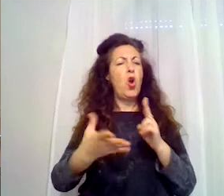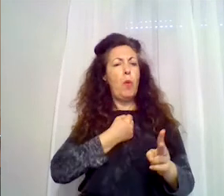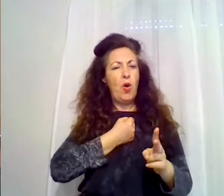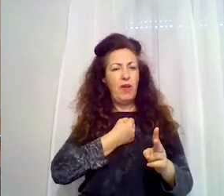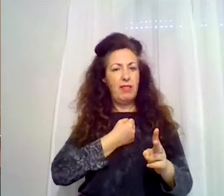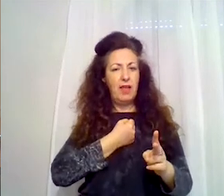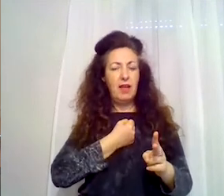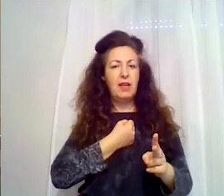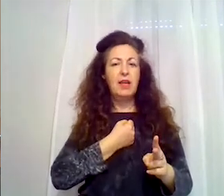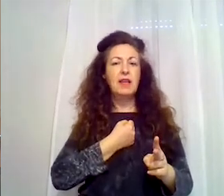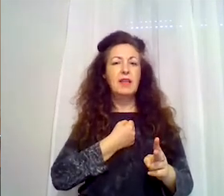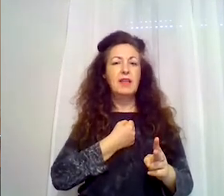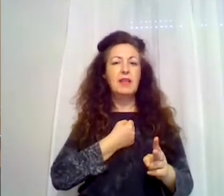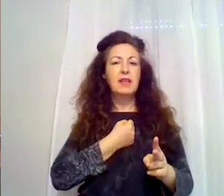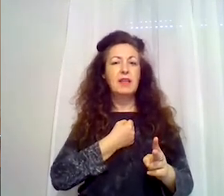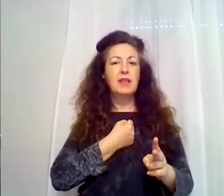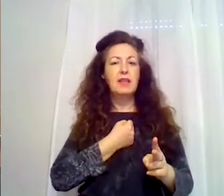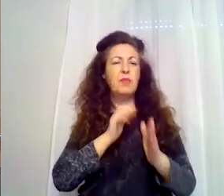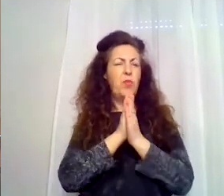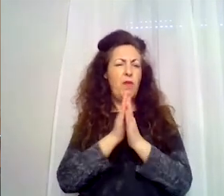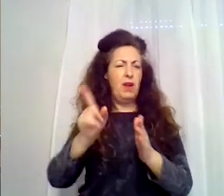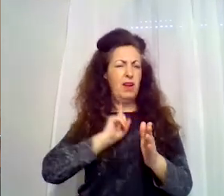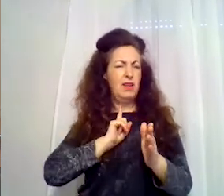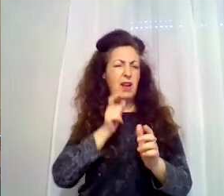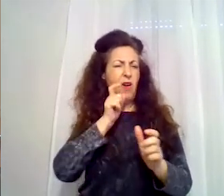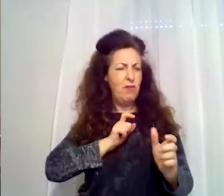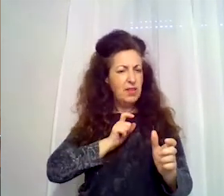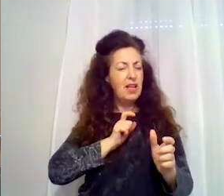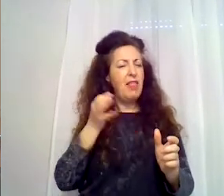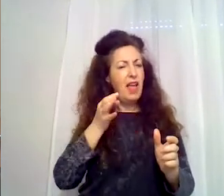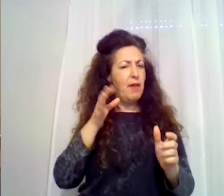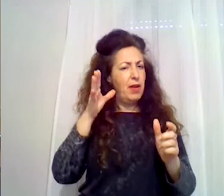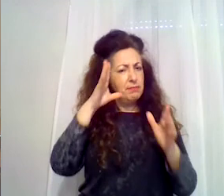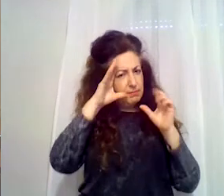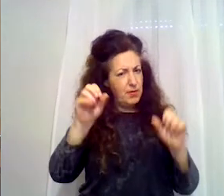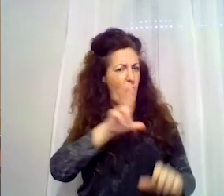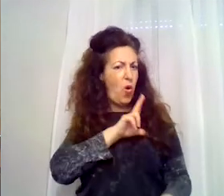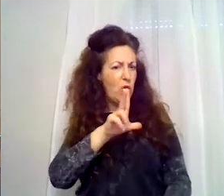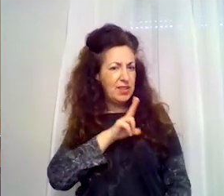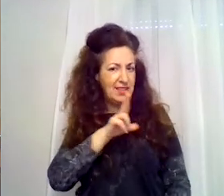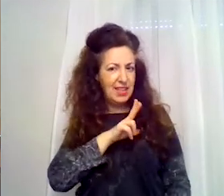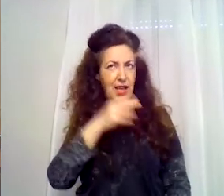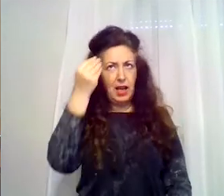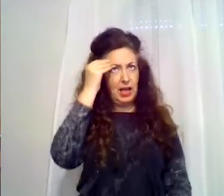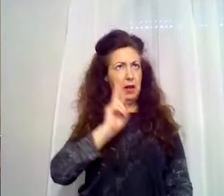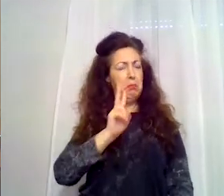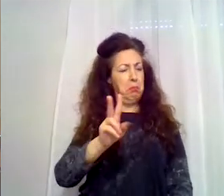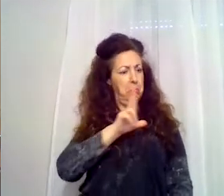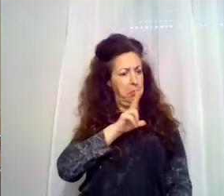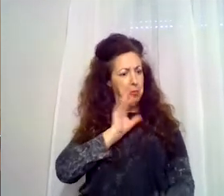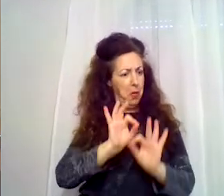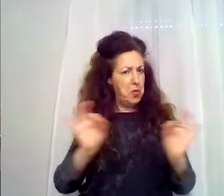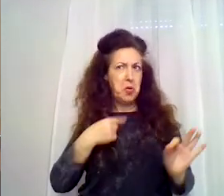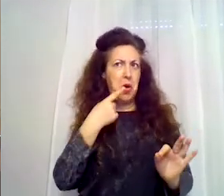en desacuerdo. Es una historia. En la otra no me ha entendido, porque yo no estaba hablando de hoy y de si